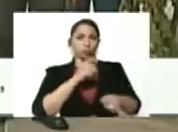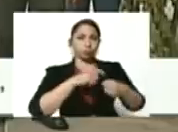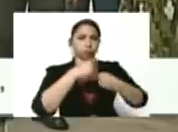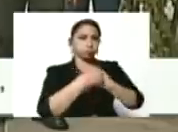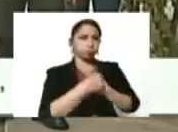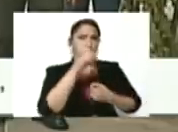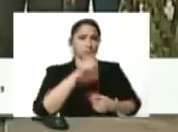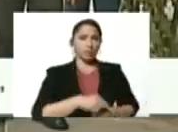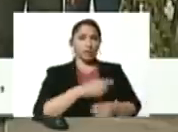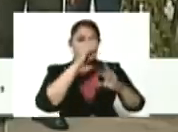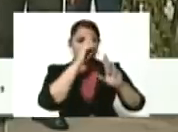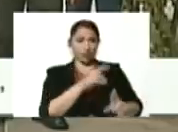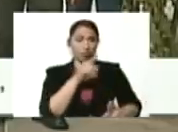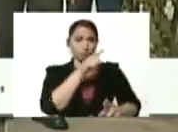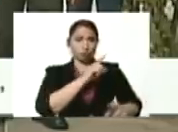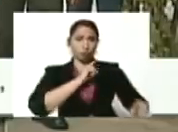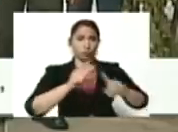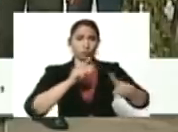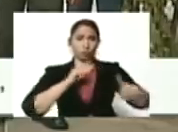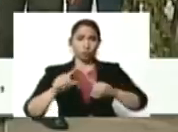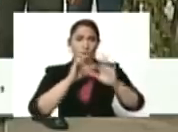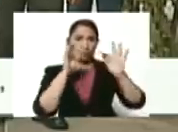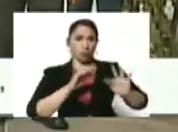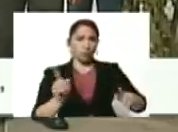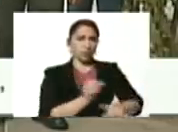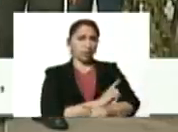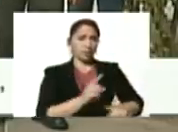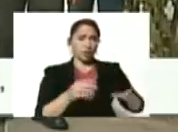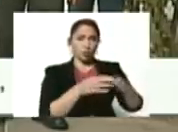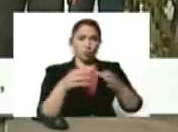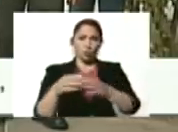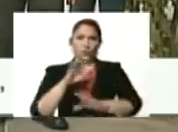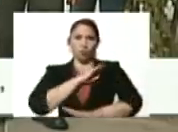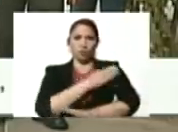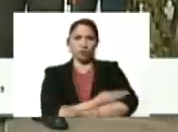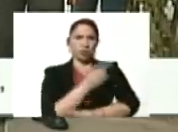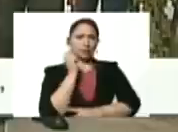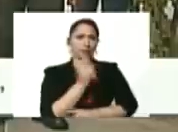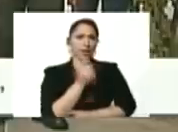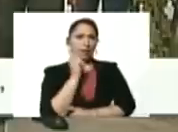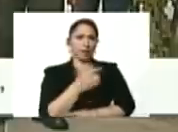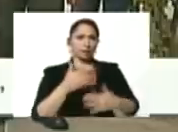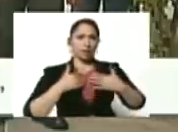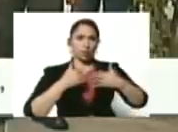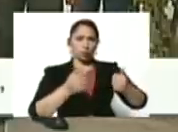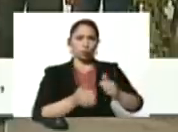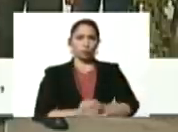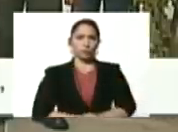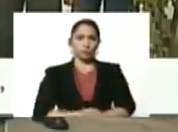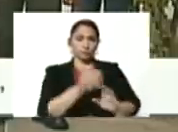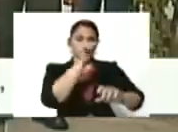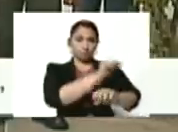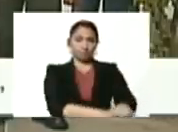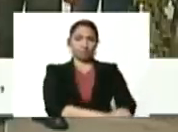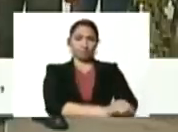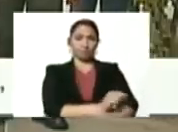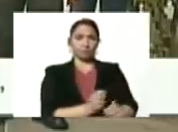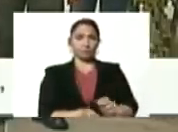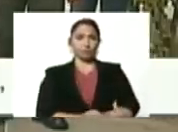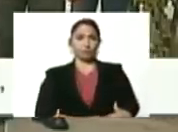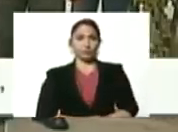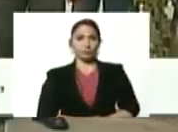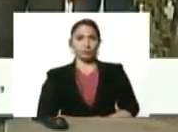sus instrucciones de manera inmediata el grupo, la Fuerza de Tarea de Salud, doctor José Gregorio